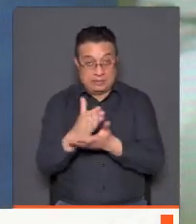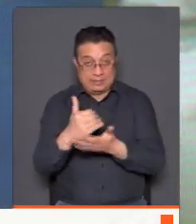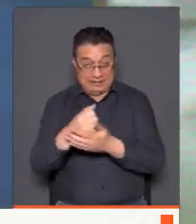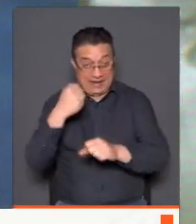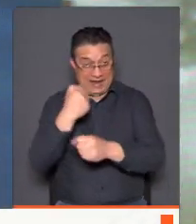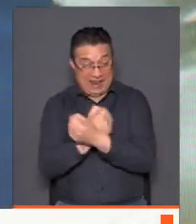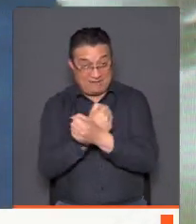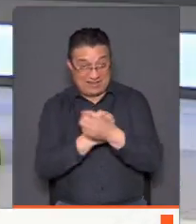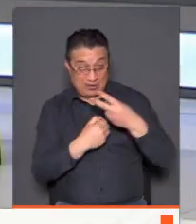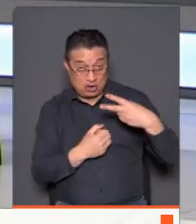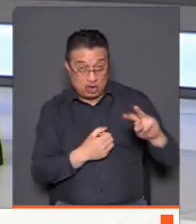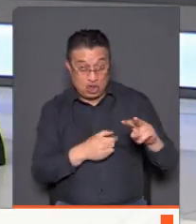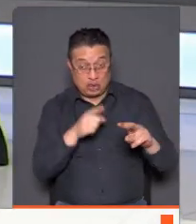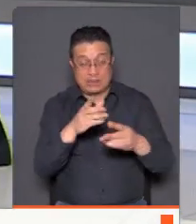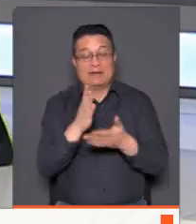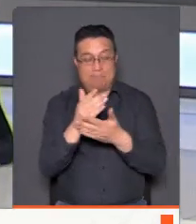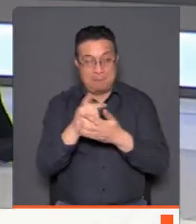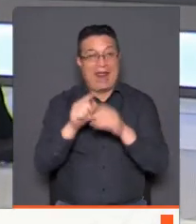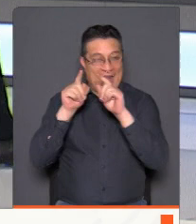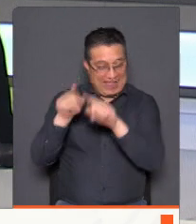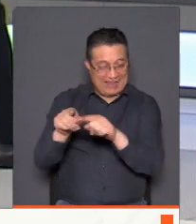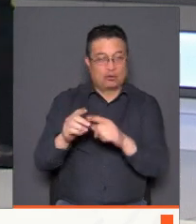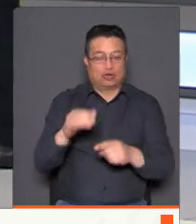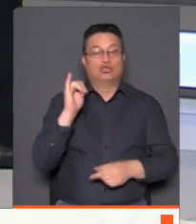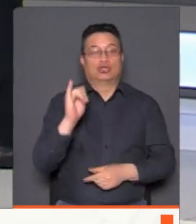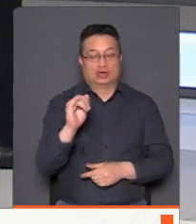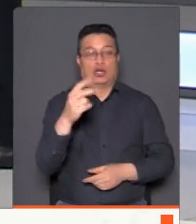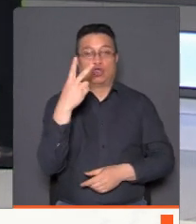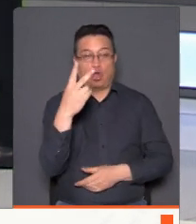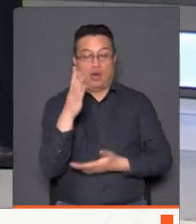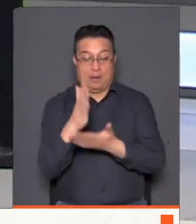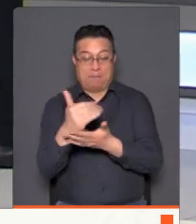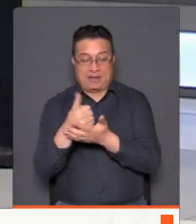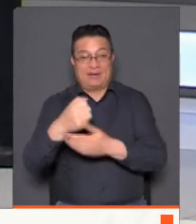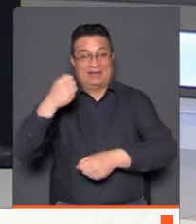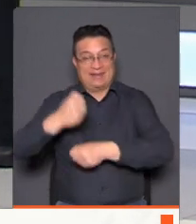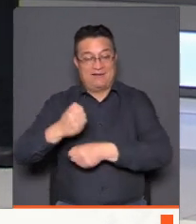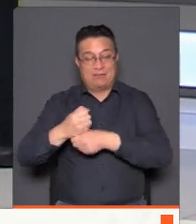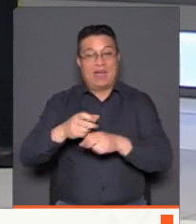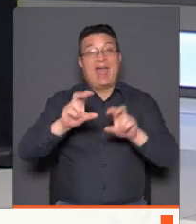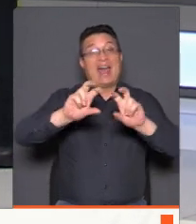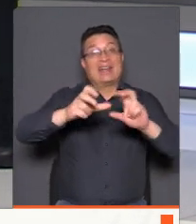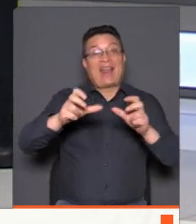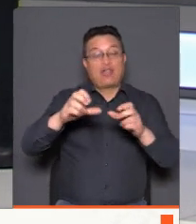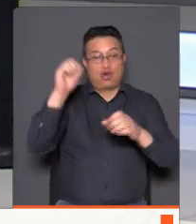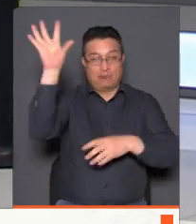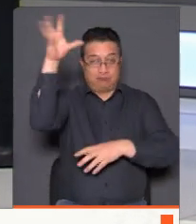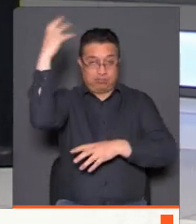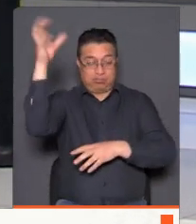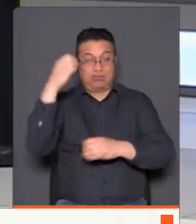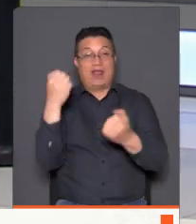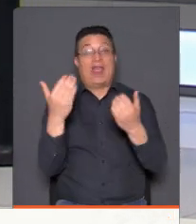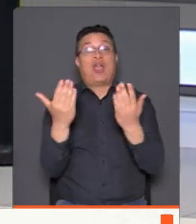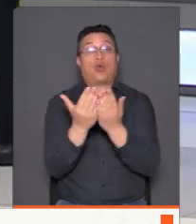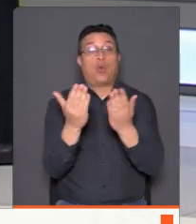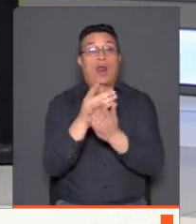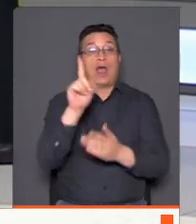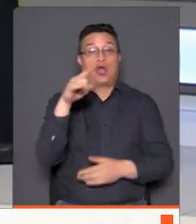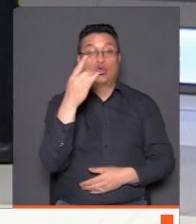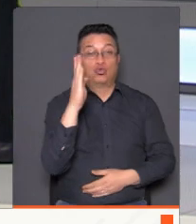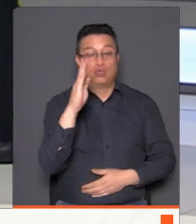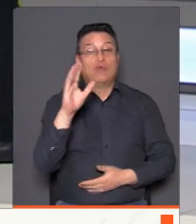que funcionan en este plan? Efectivamente, ¿ya?, en estos dos planes trabaja tanto Radio Patrulla, la Escuela de Suboficiales y además el